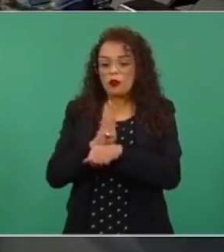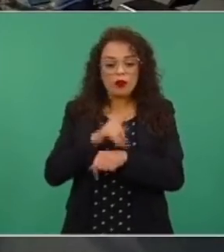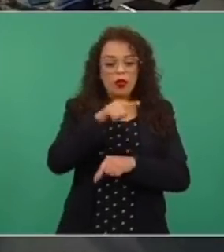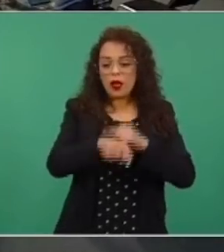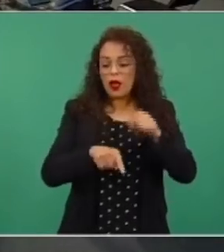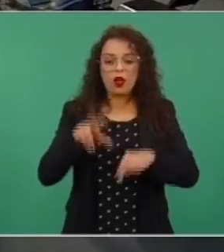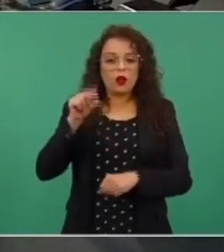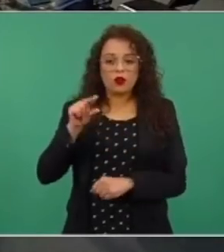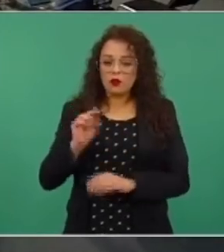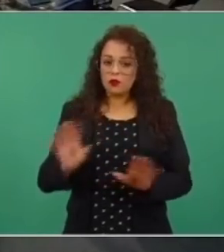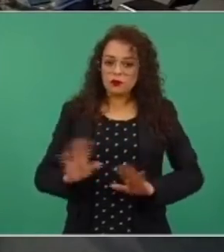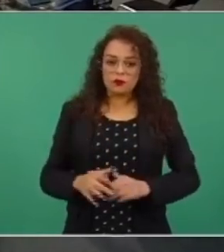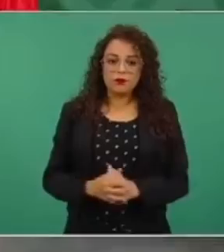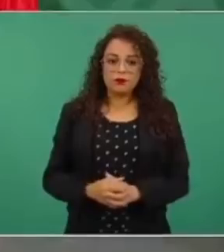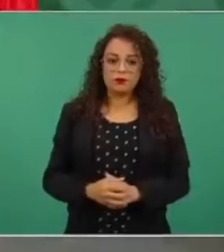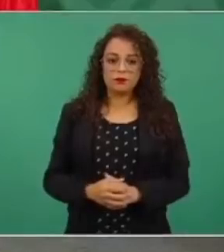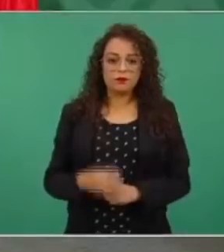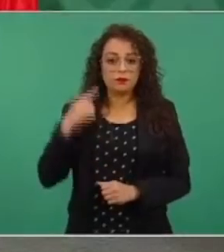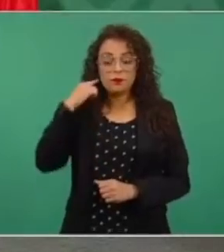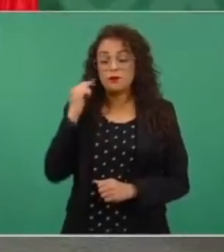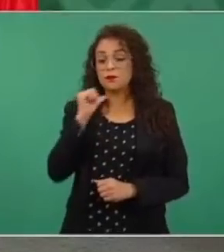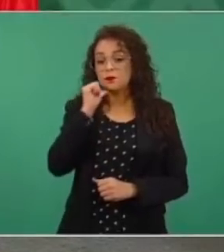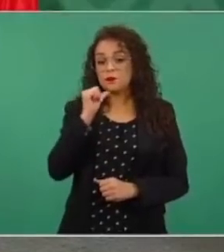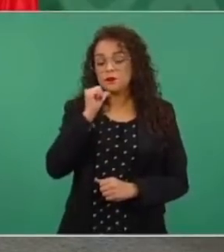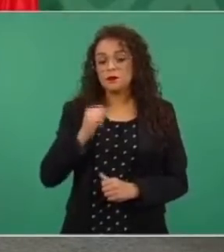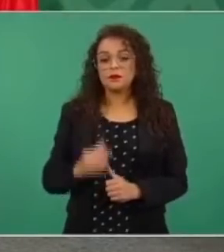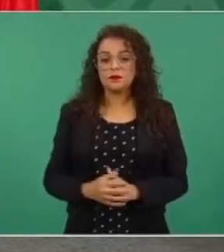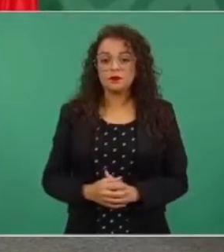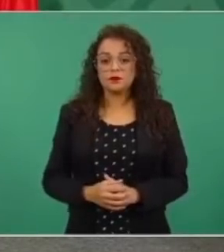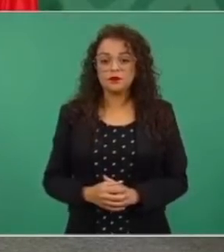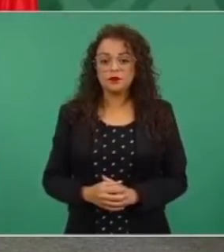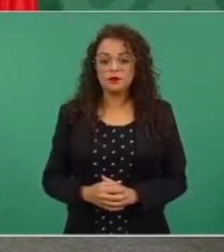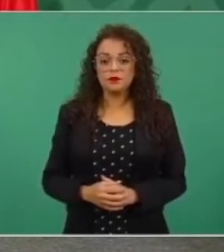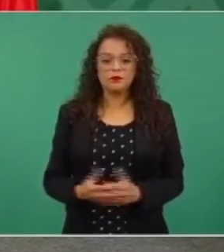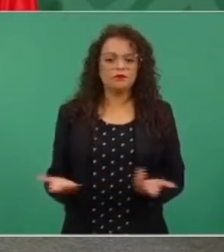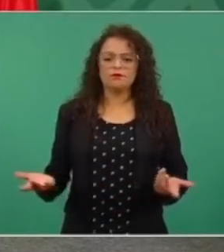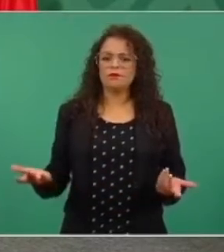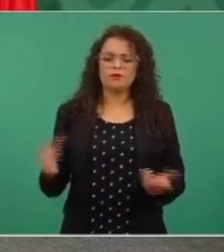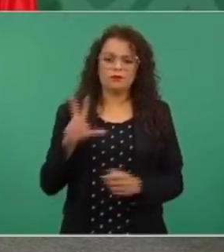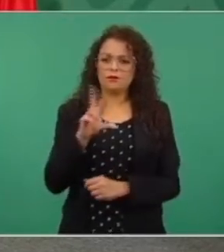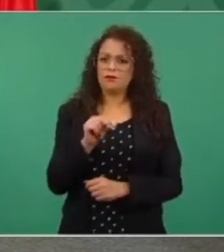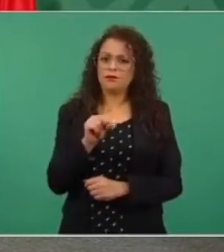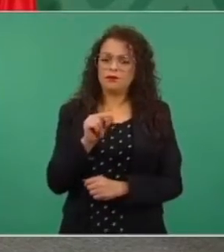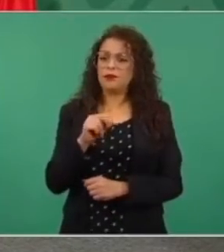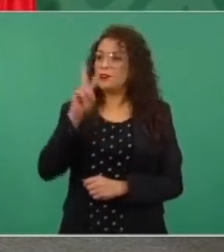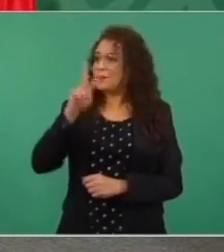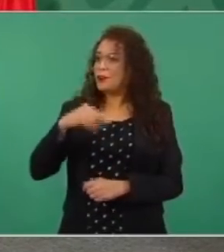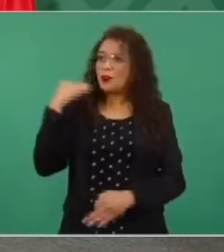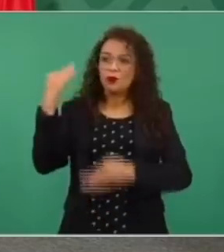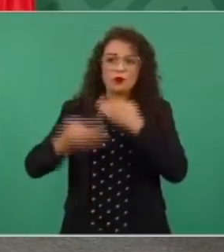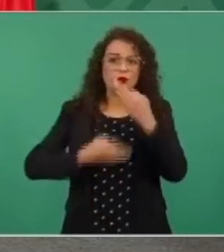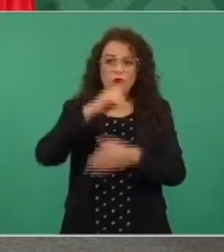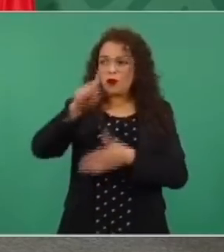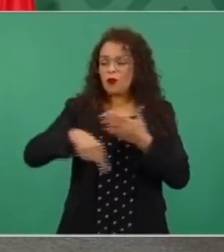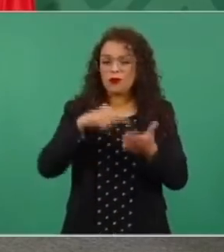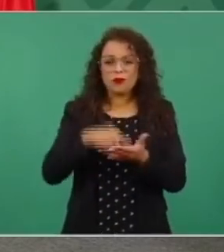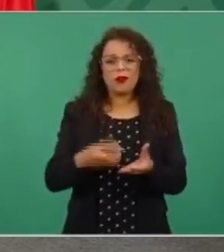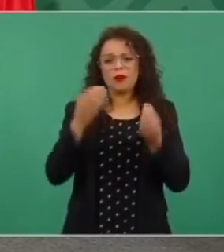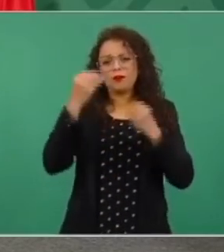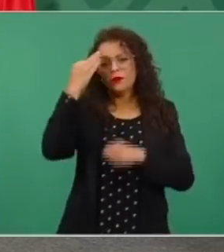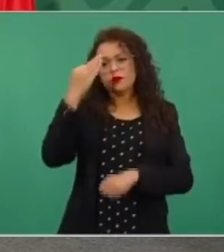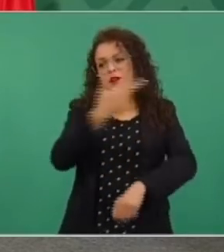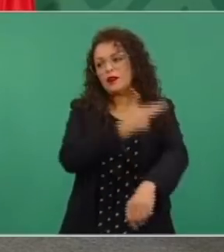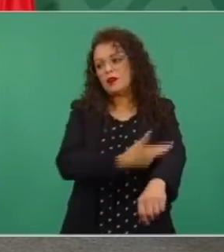No, yo creo que esto ya se va a resolver. Es que en todos lados hay burocracias, hay